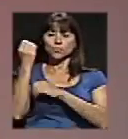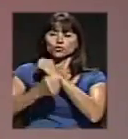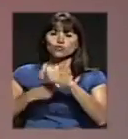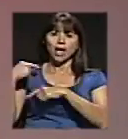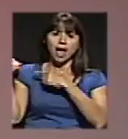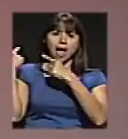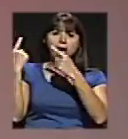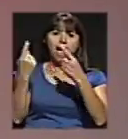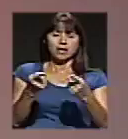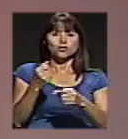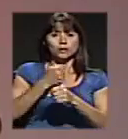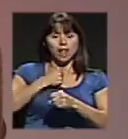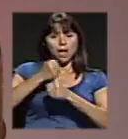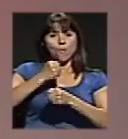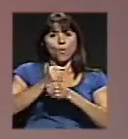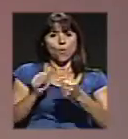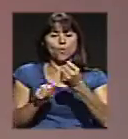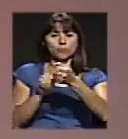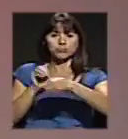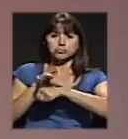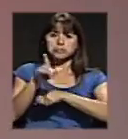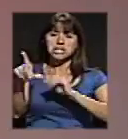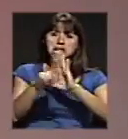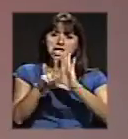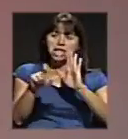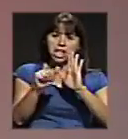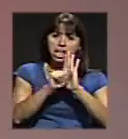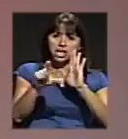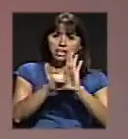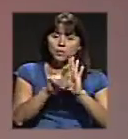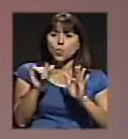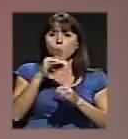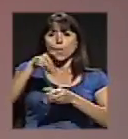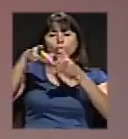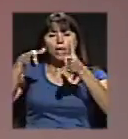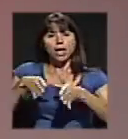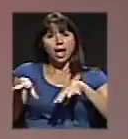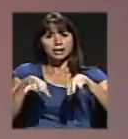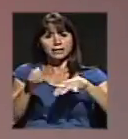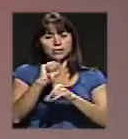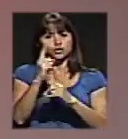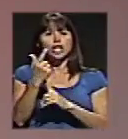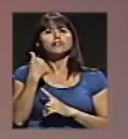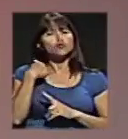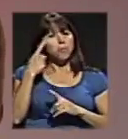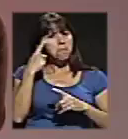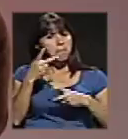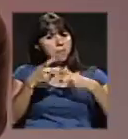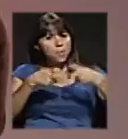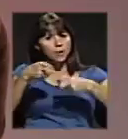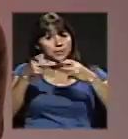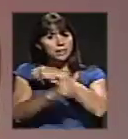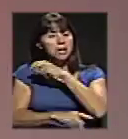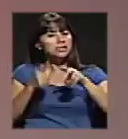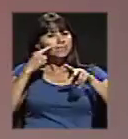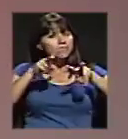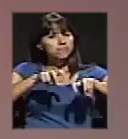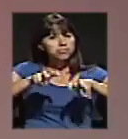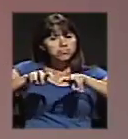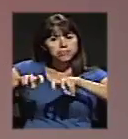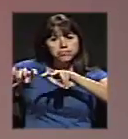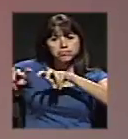labor como asesor legislativo, como diputado, como activista social. He analizado los problemas del país, conozco el funcionamiento de prácticamente todas